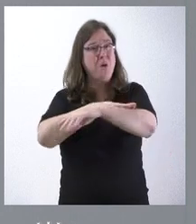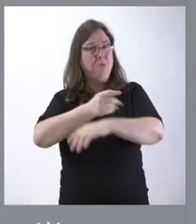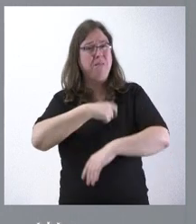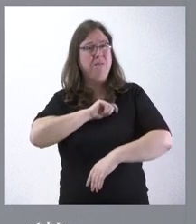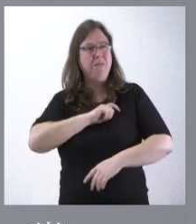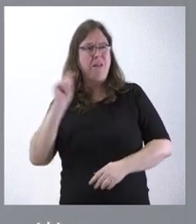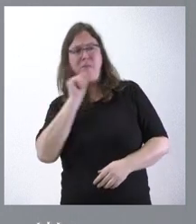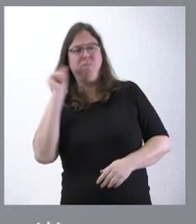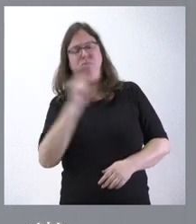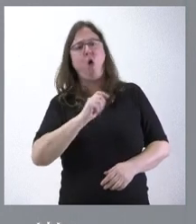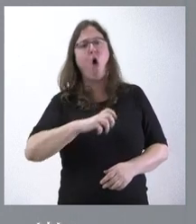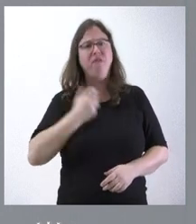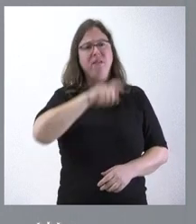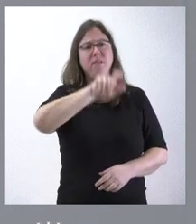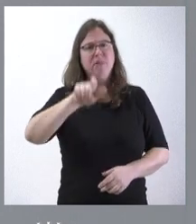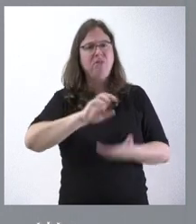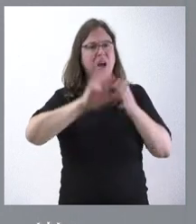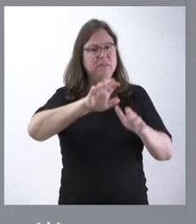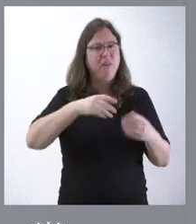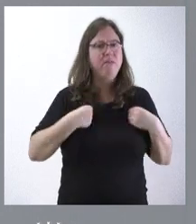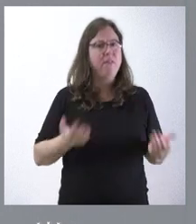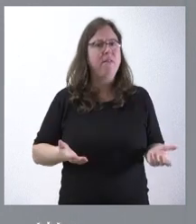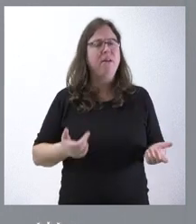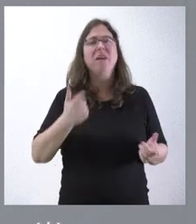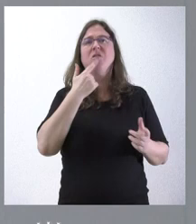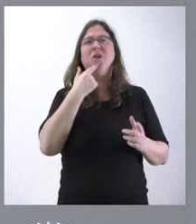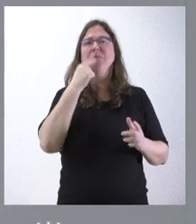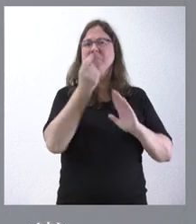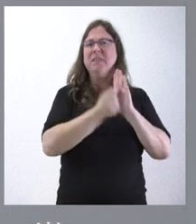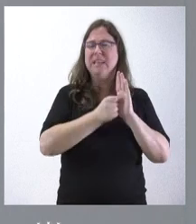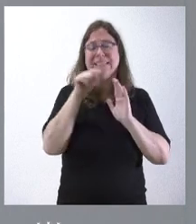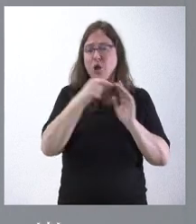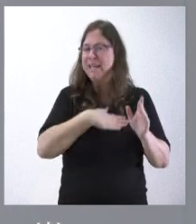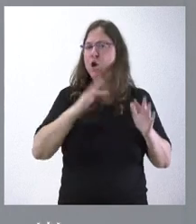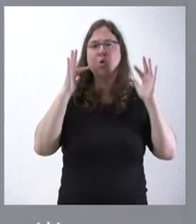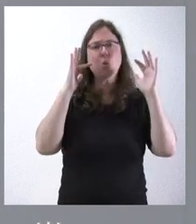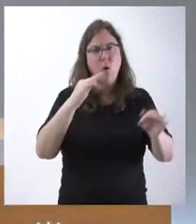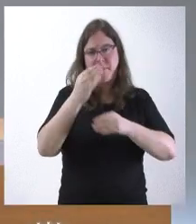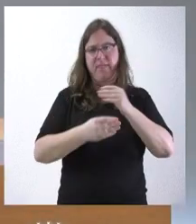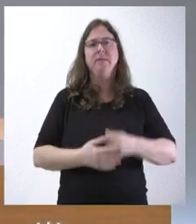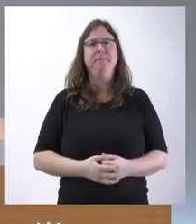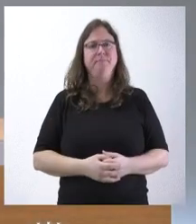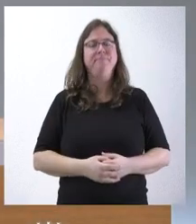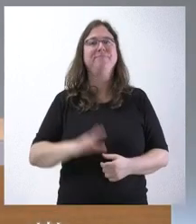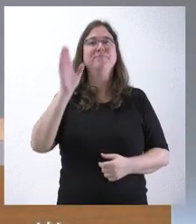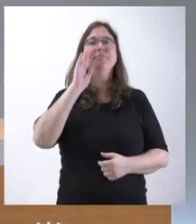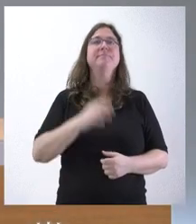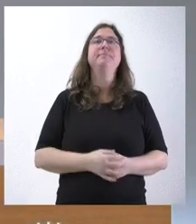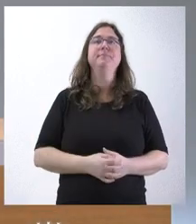ofende a Castilla de León y a la gente de Castilla de León por tanto como primera medida que esto nunca más se vuelva a repetir Hola